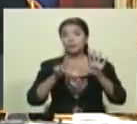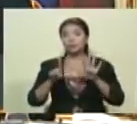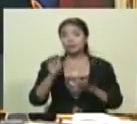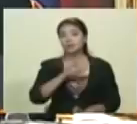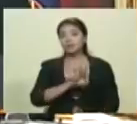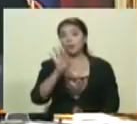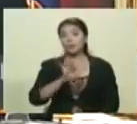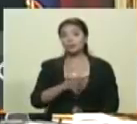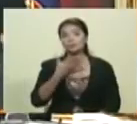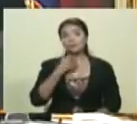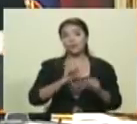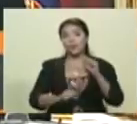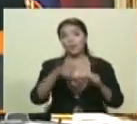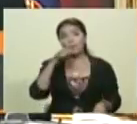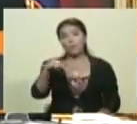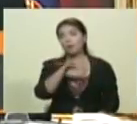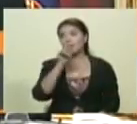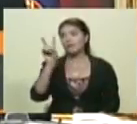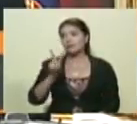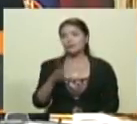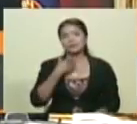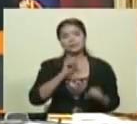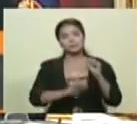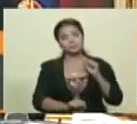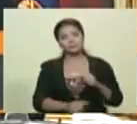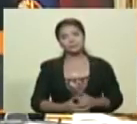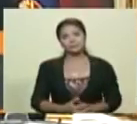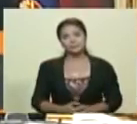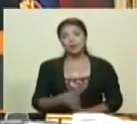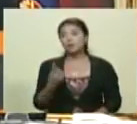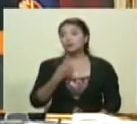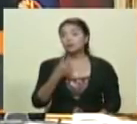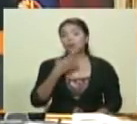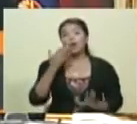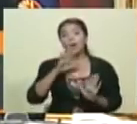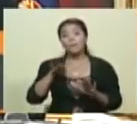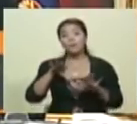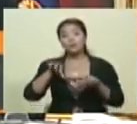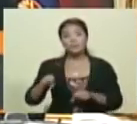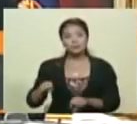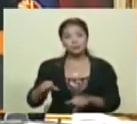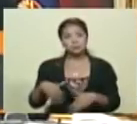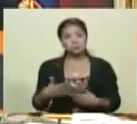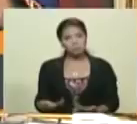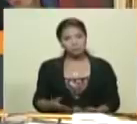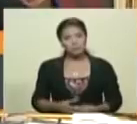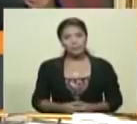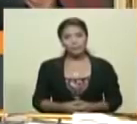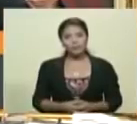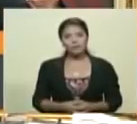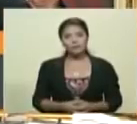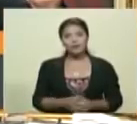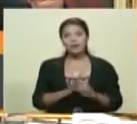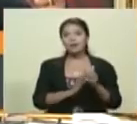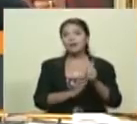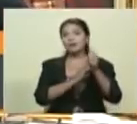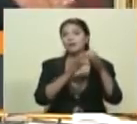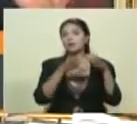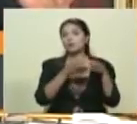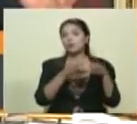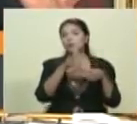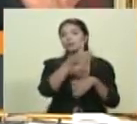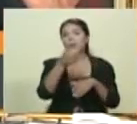86% del rechazo del pueblo de Venezuela. Solamente apoya una invasión la dirigencia política de la MUD,